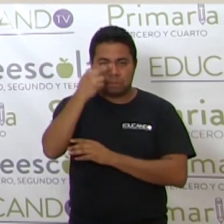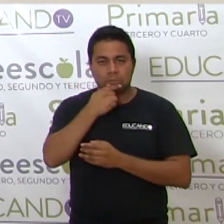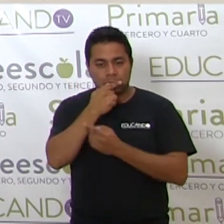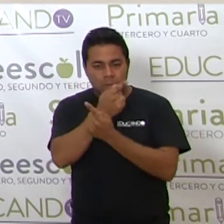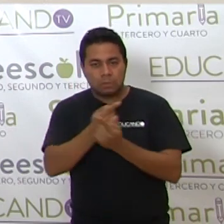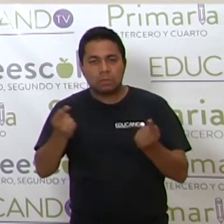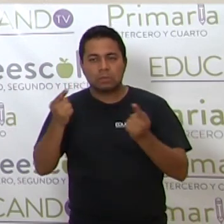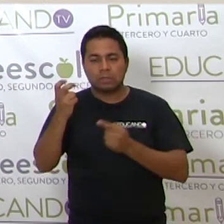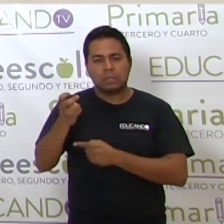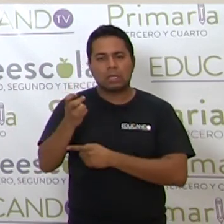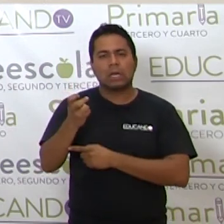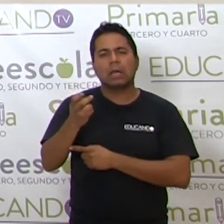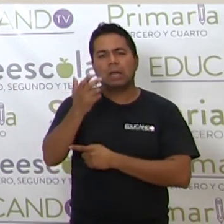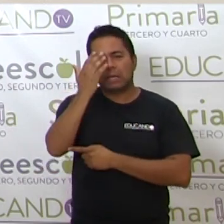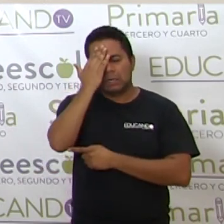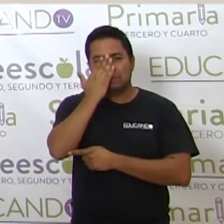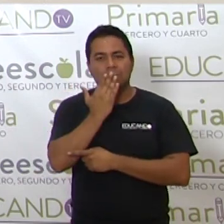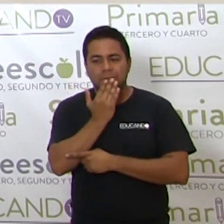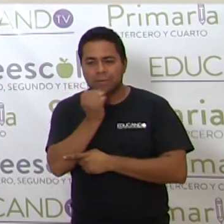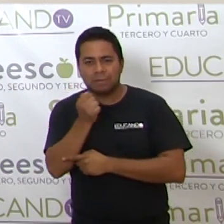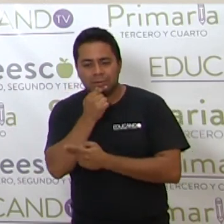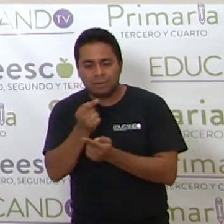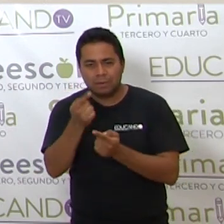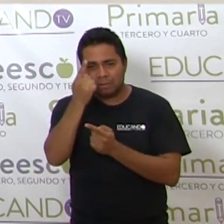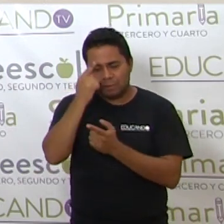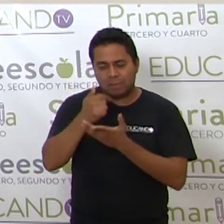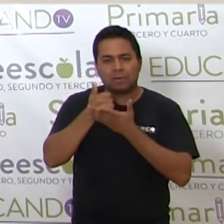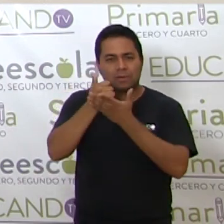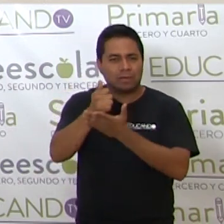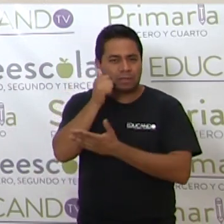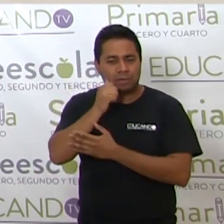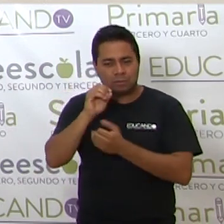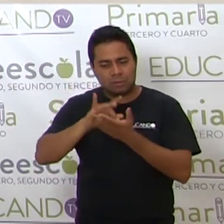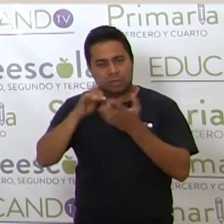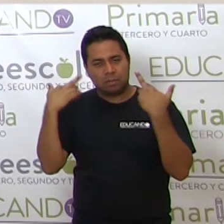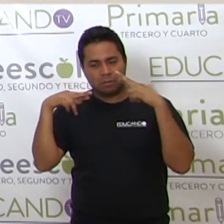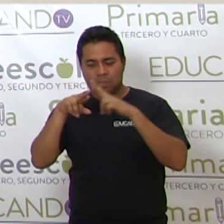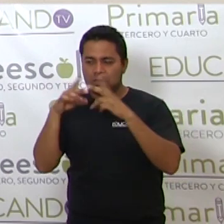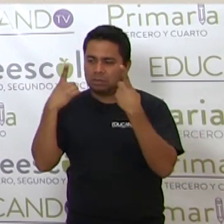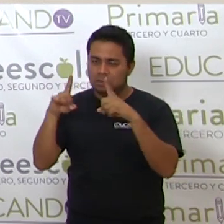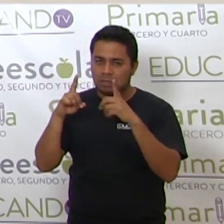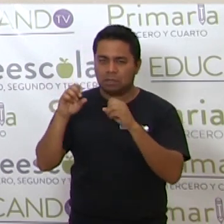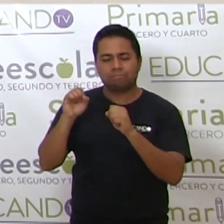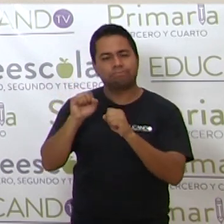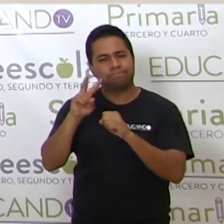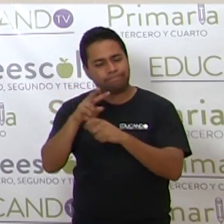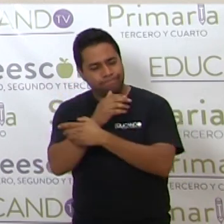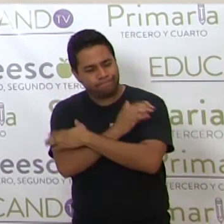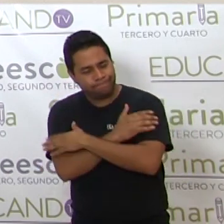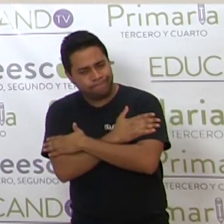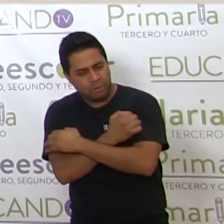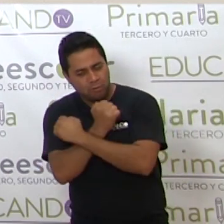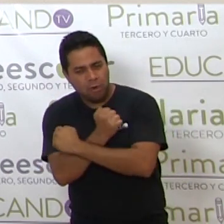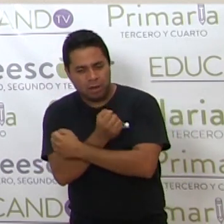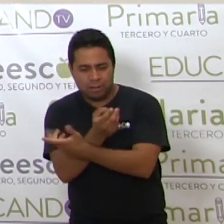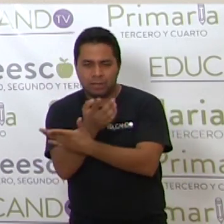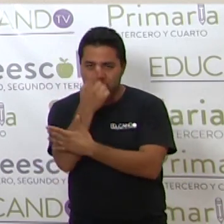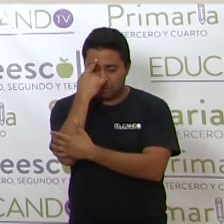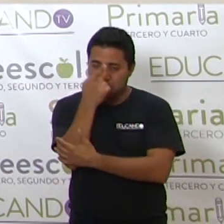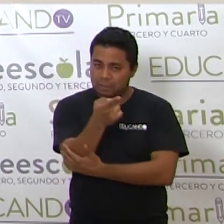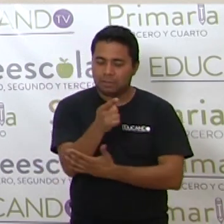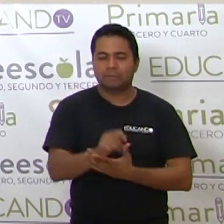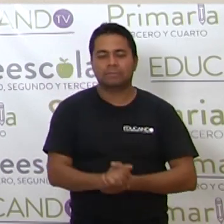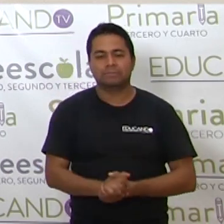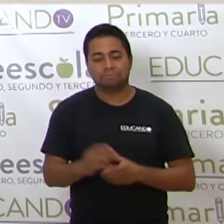están totalmente capacidades capacitados para cooperar muchas gracias maestro david te mando un abrazo de oso también a ti